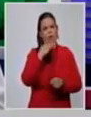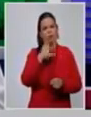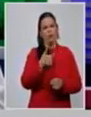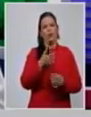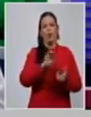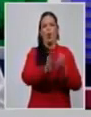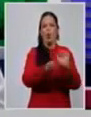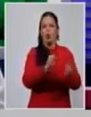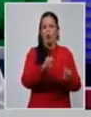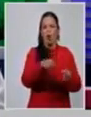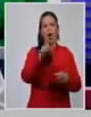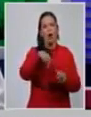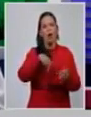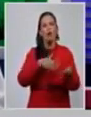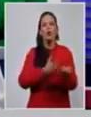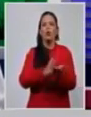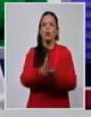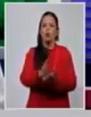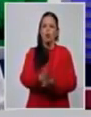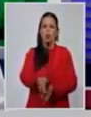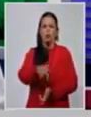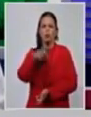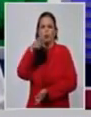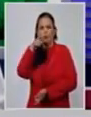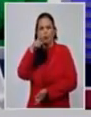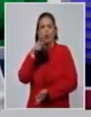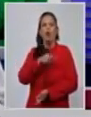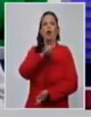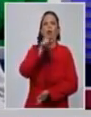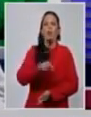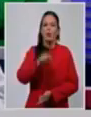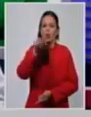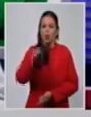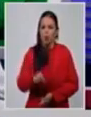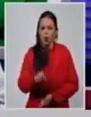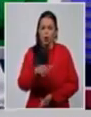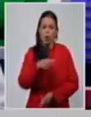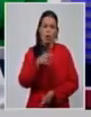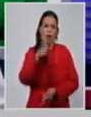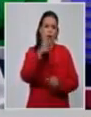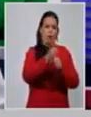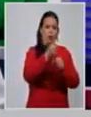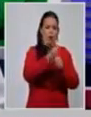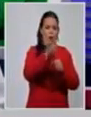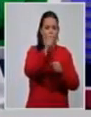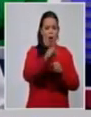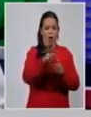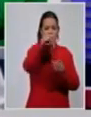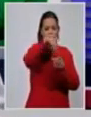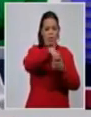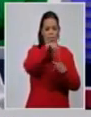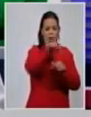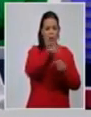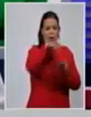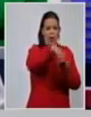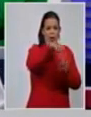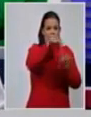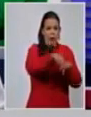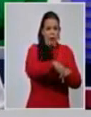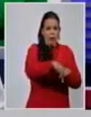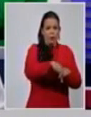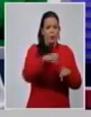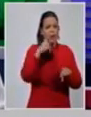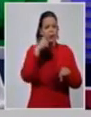estamos chequeando de todas formas las personas que pudieron de esa institución estar fuera de ahí para hacer